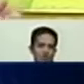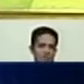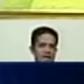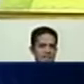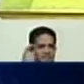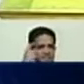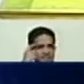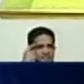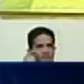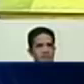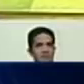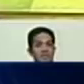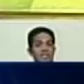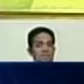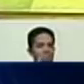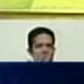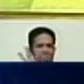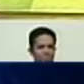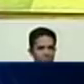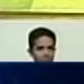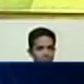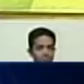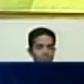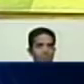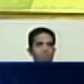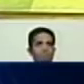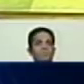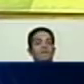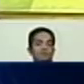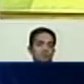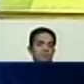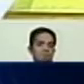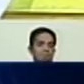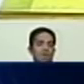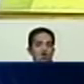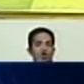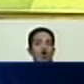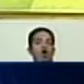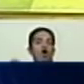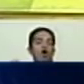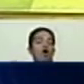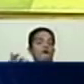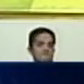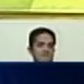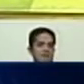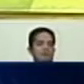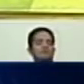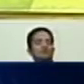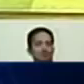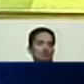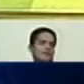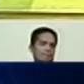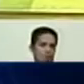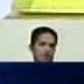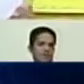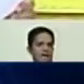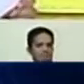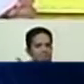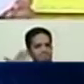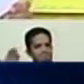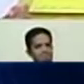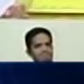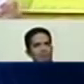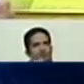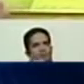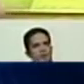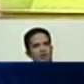de cuyo contenido se ha tomado nota, en razón de lo cual tiene a bien confirmar lo siguiente. Es decir, nosotros estamos respondiendo la nota